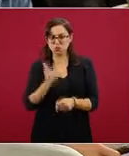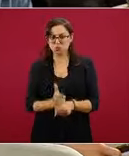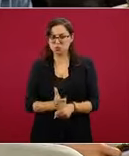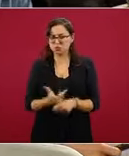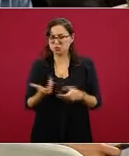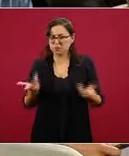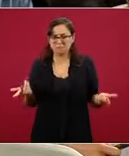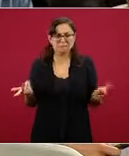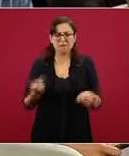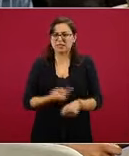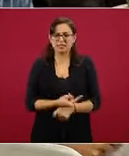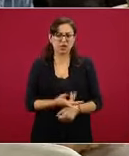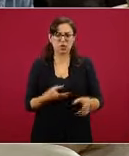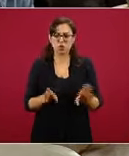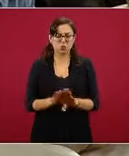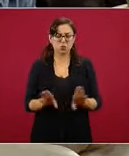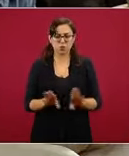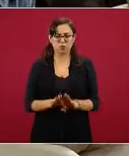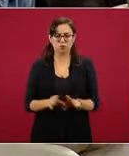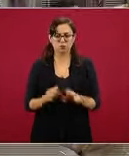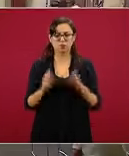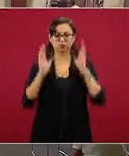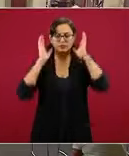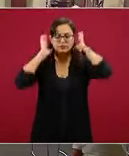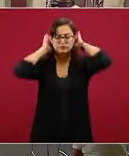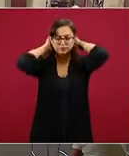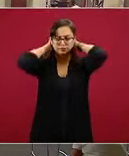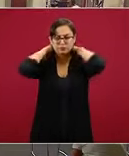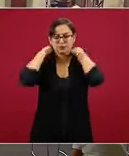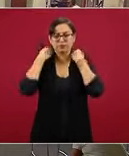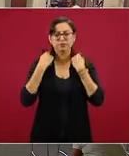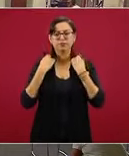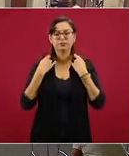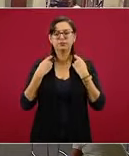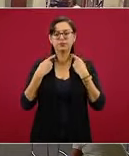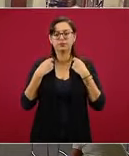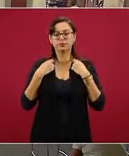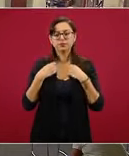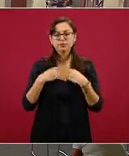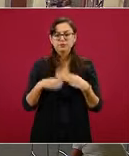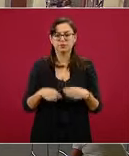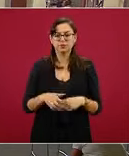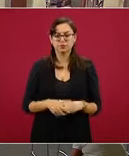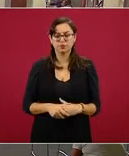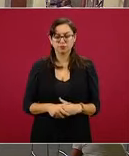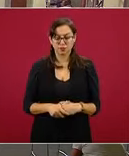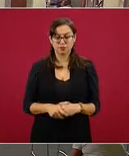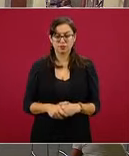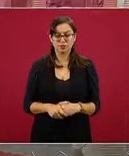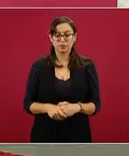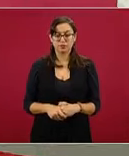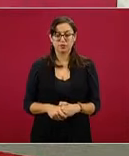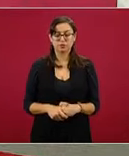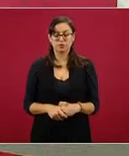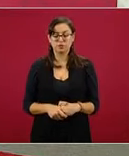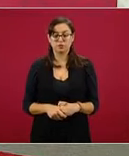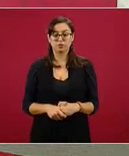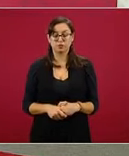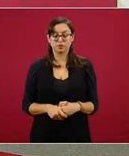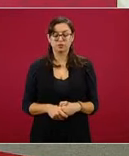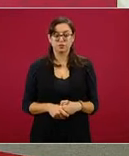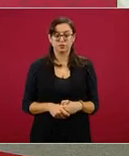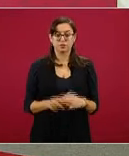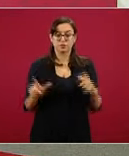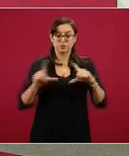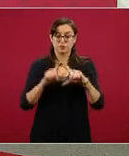y qué están haciendo en ese sentido también. Correcto. A nivel federal, o al nivel federal, mejor dicho en este caso, el